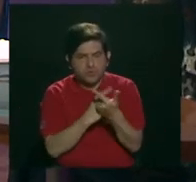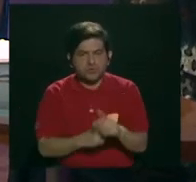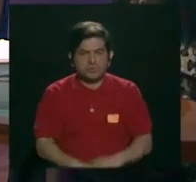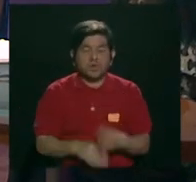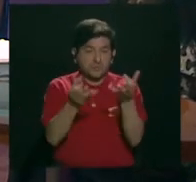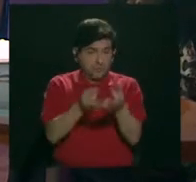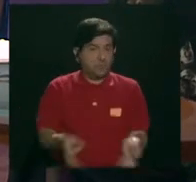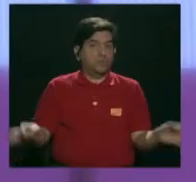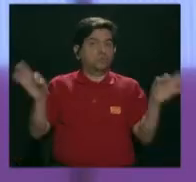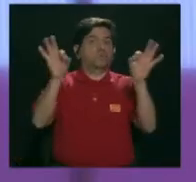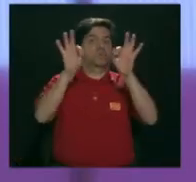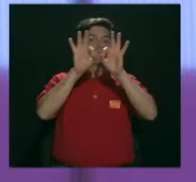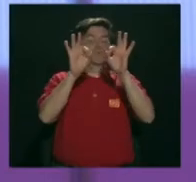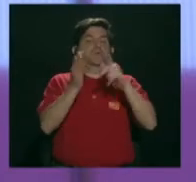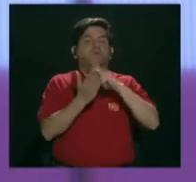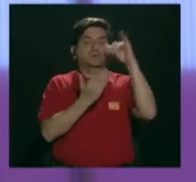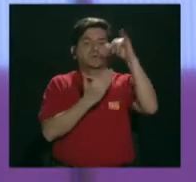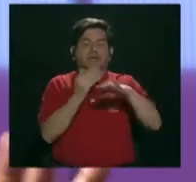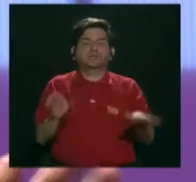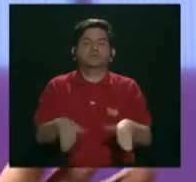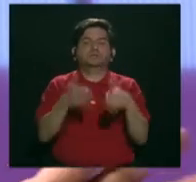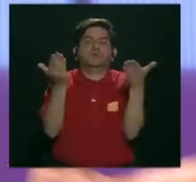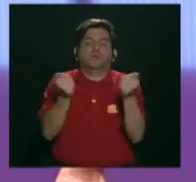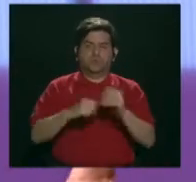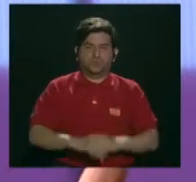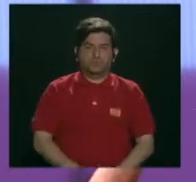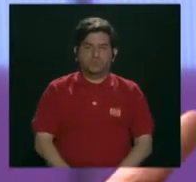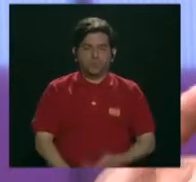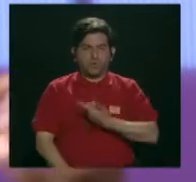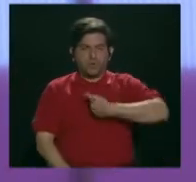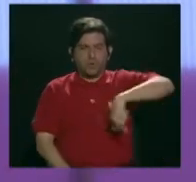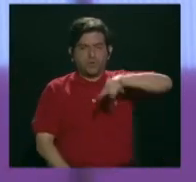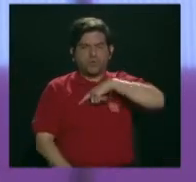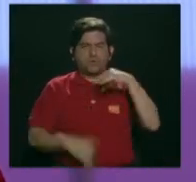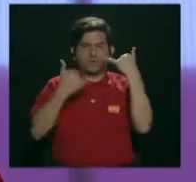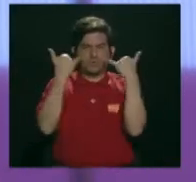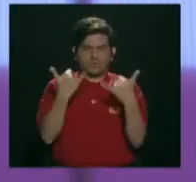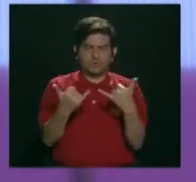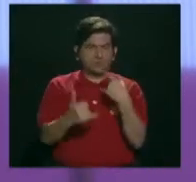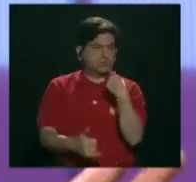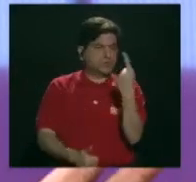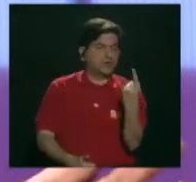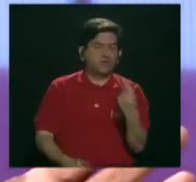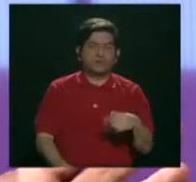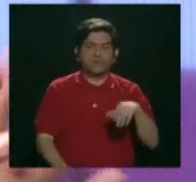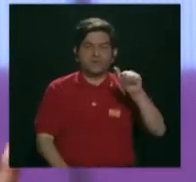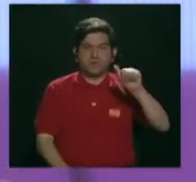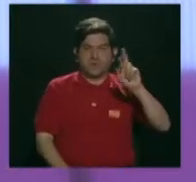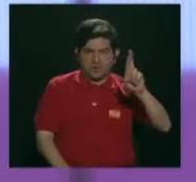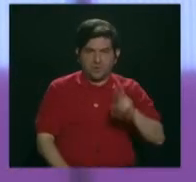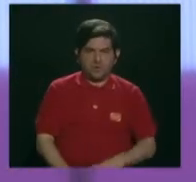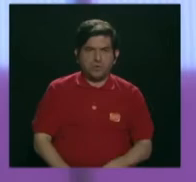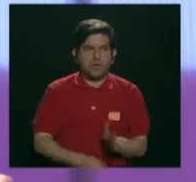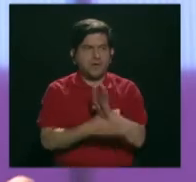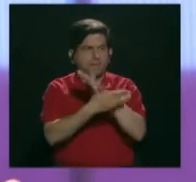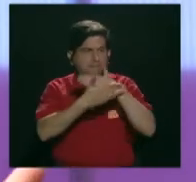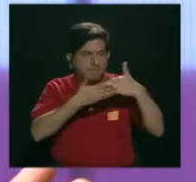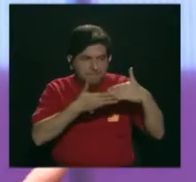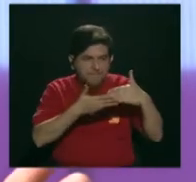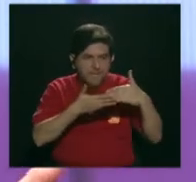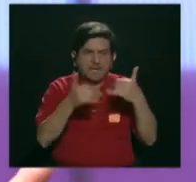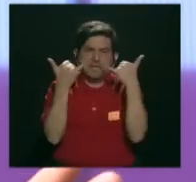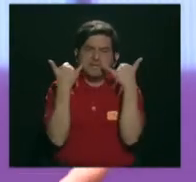tan importante en este proyecto? Bueno, habíamos venido, como decía Ana, por una parte,